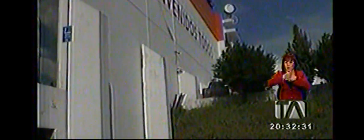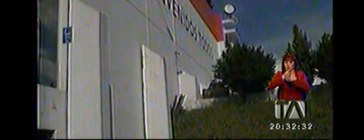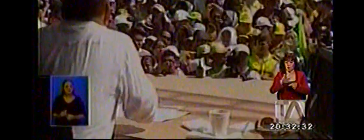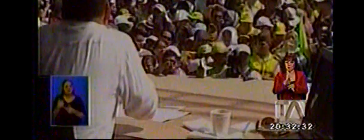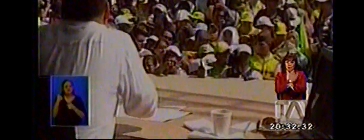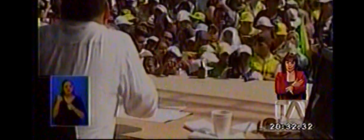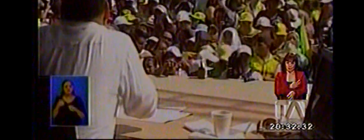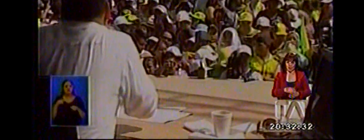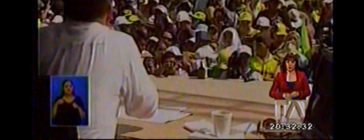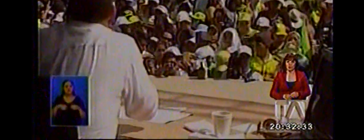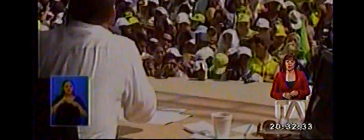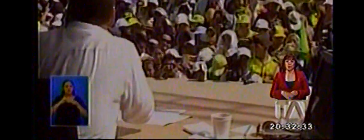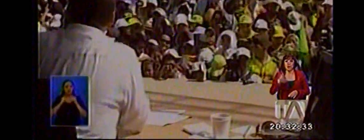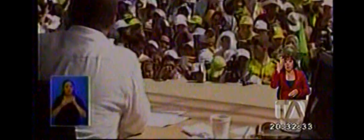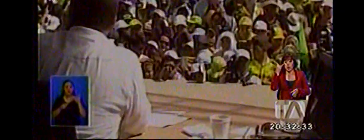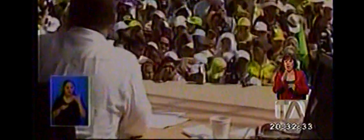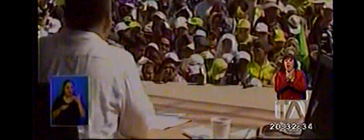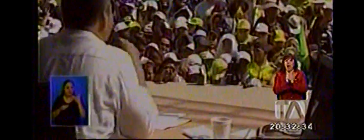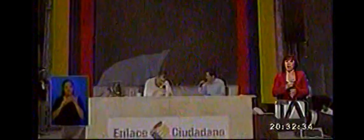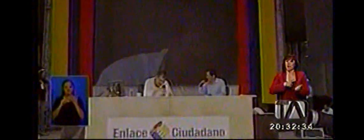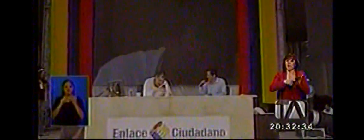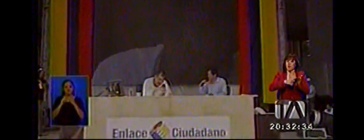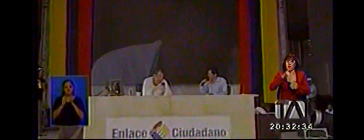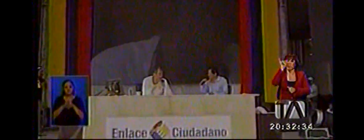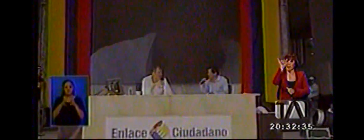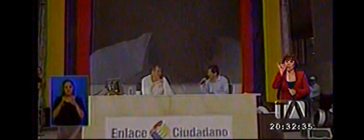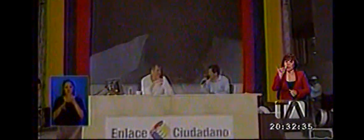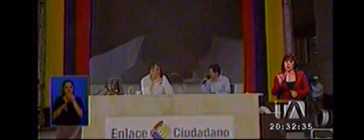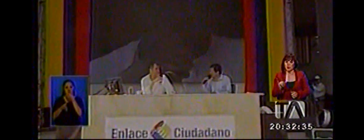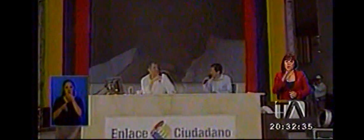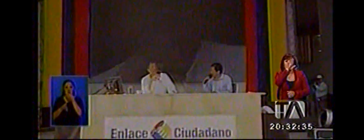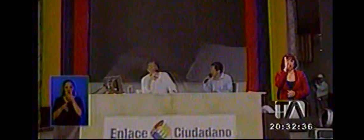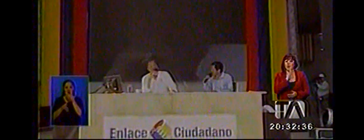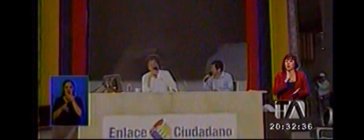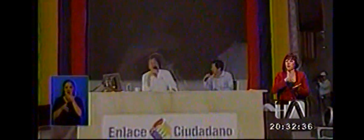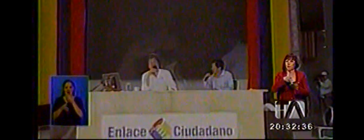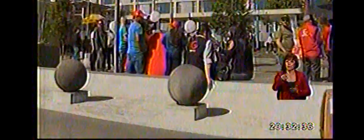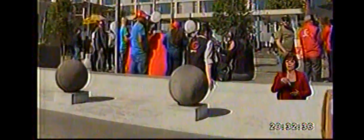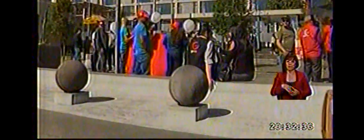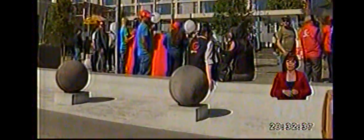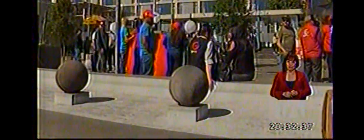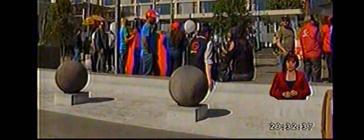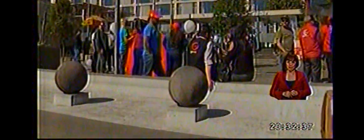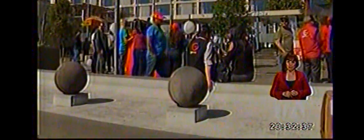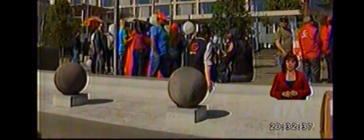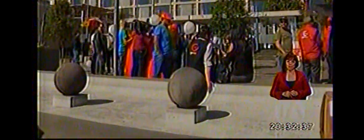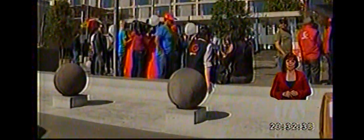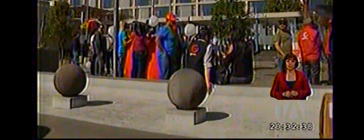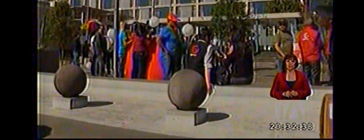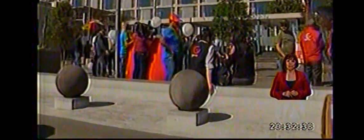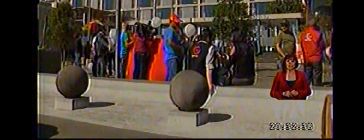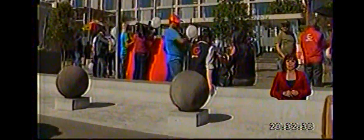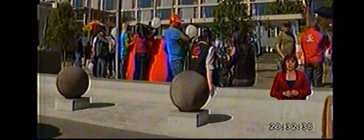televisiva por la transmisión de 199 sabatinas que dice nunca fueron pagadas. Carlos Acoto, 24 horas.